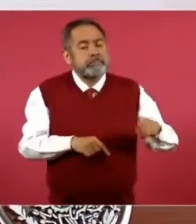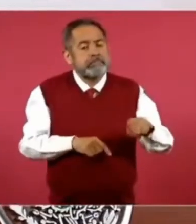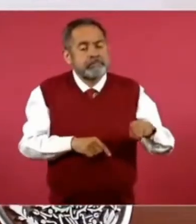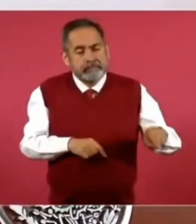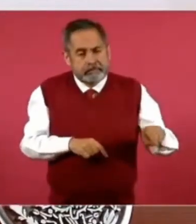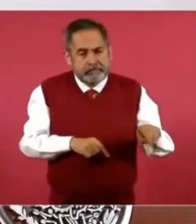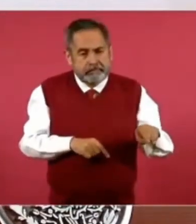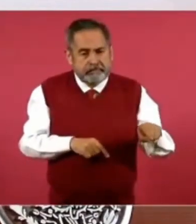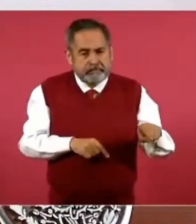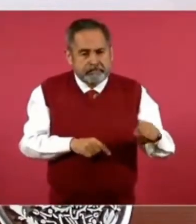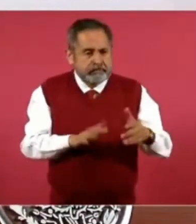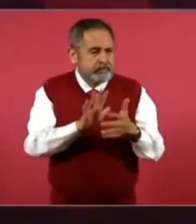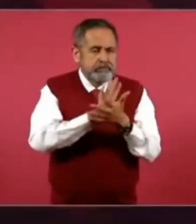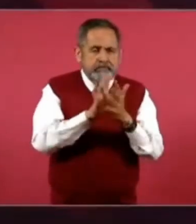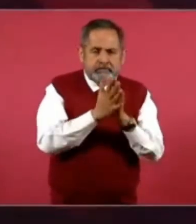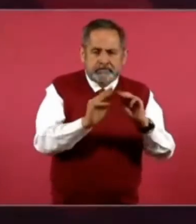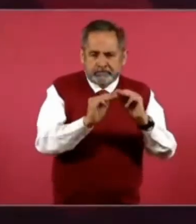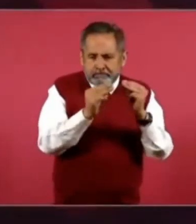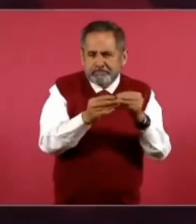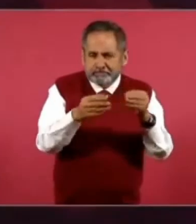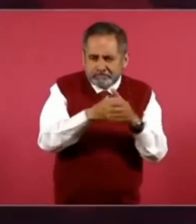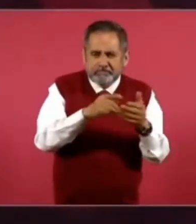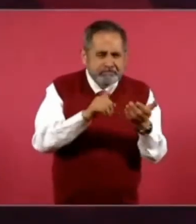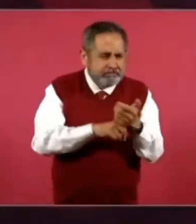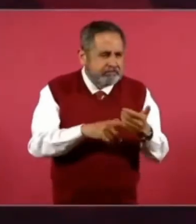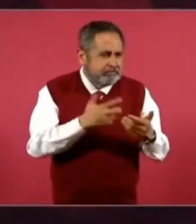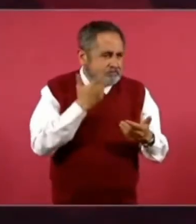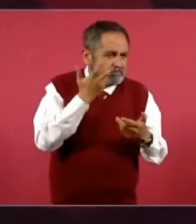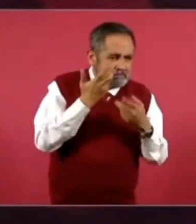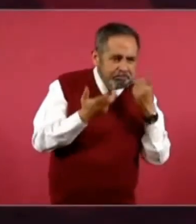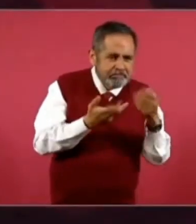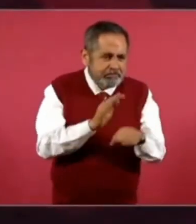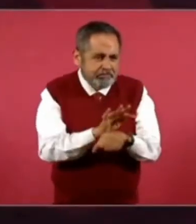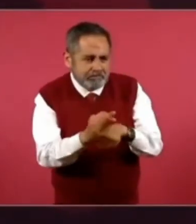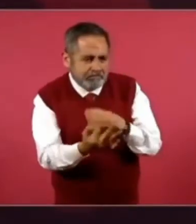de complicidades, de componendas,